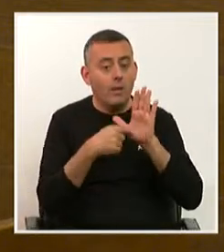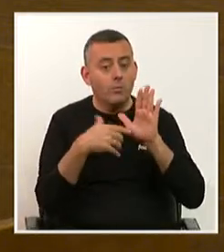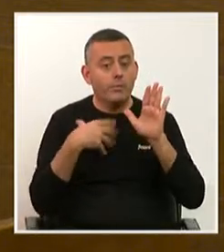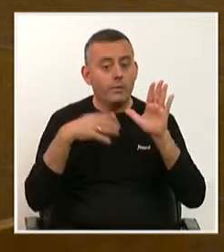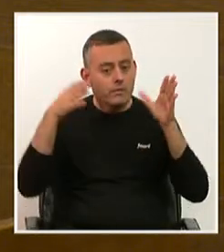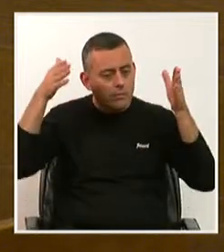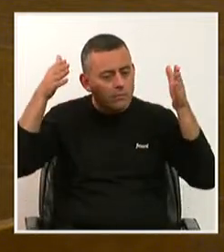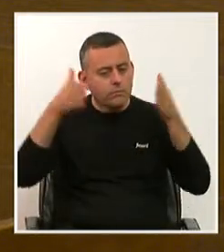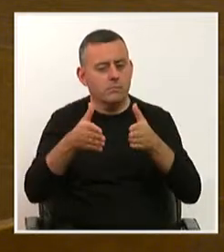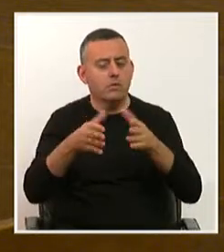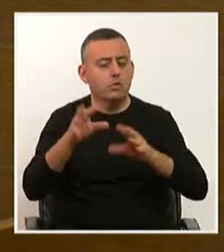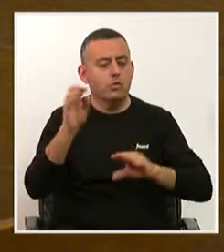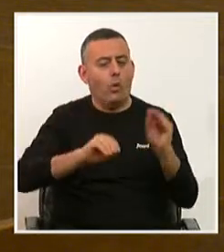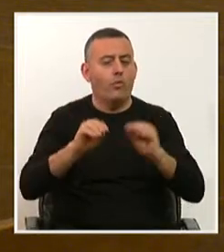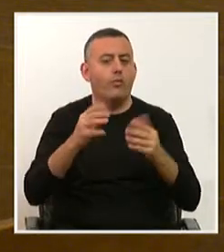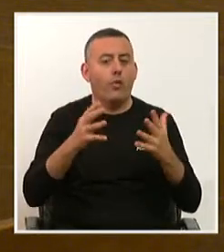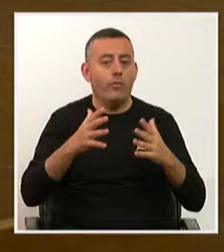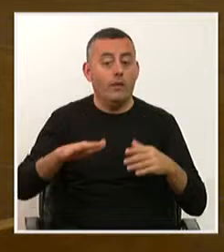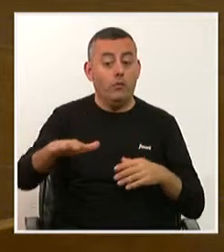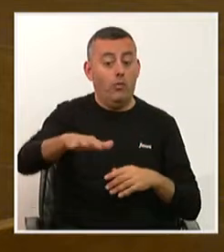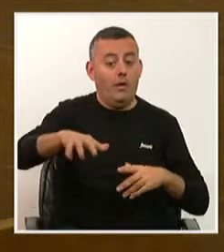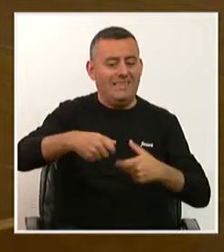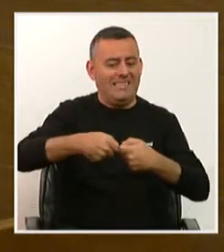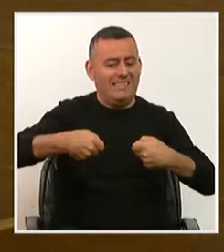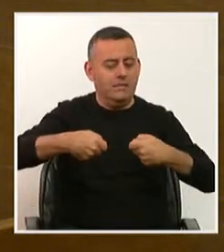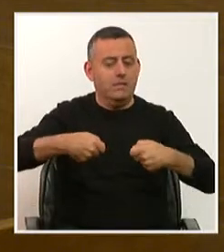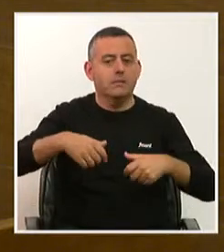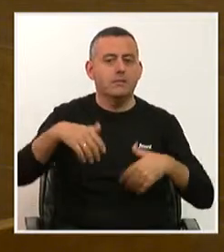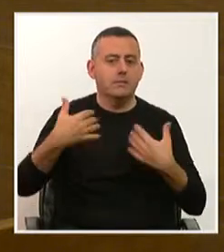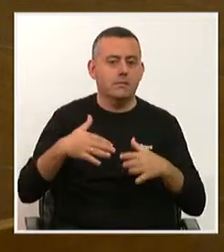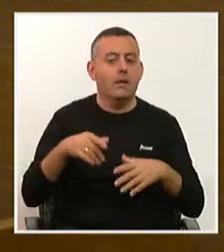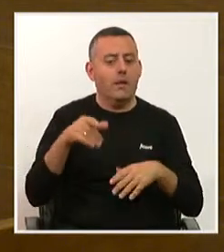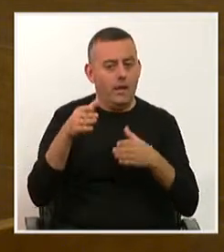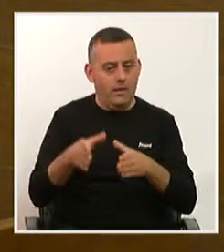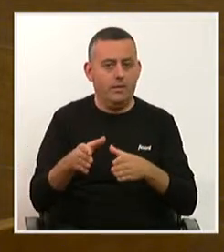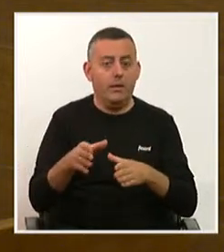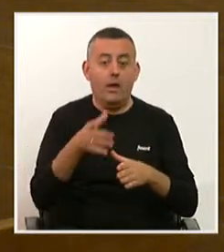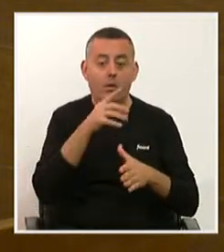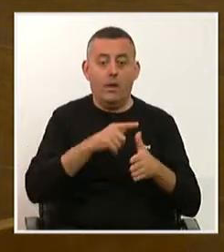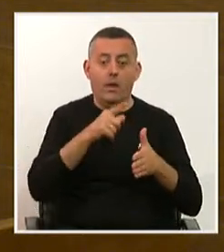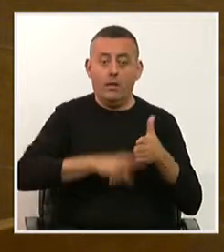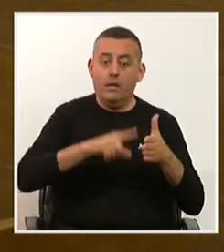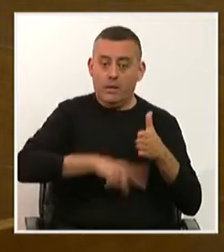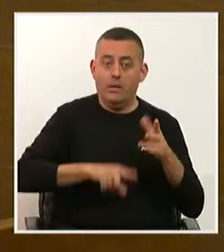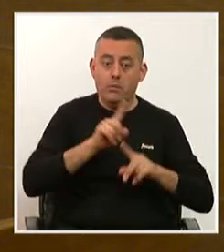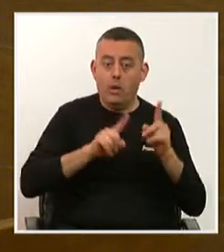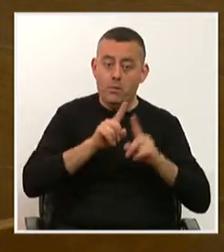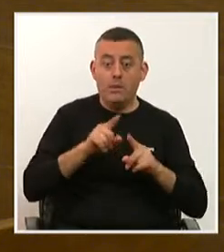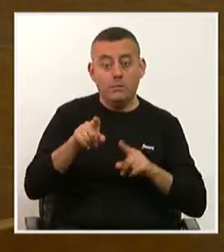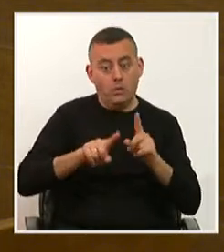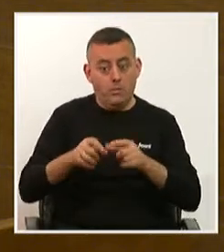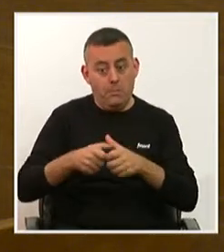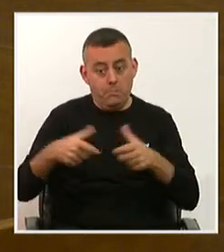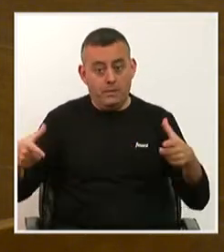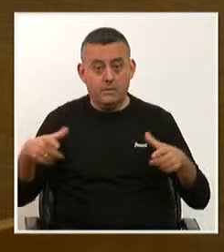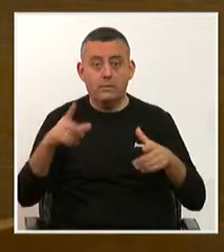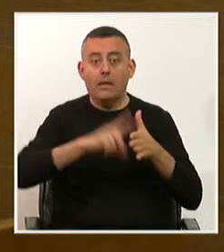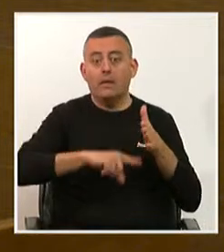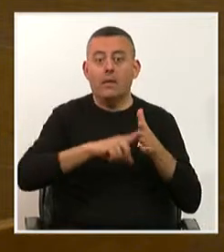solu enones el del ler incr de forma exponencial l